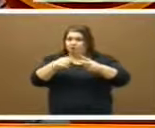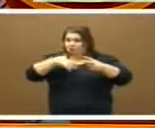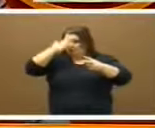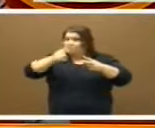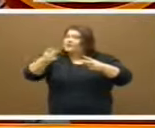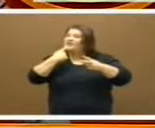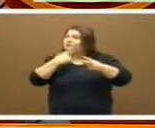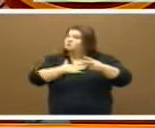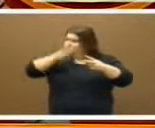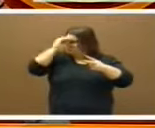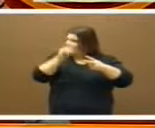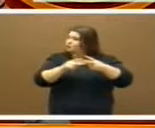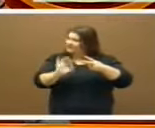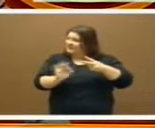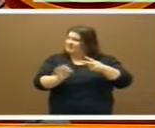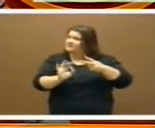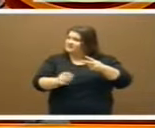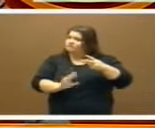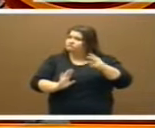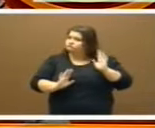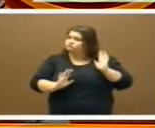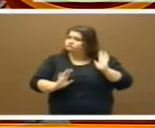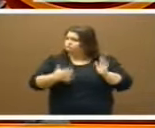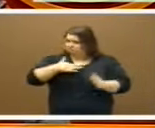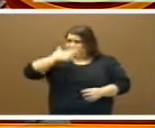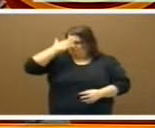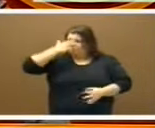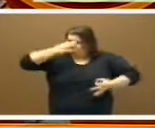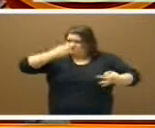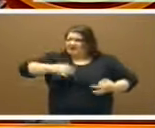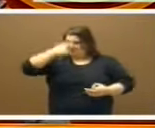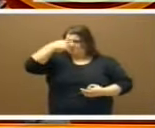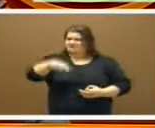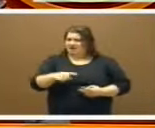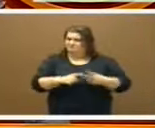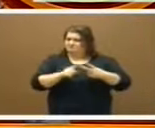la segunda asociación. Absolutamente convencido.